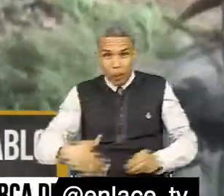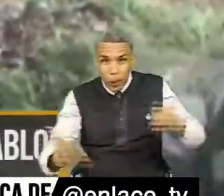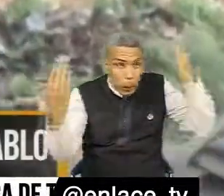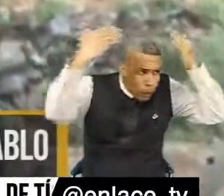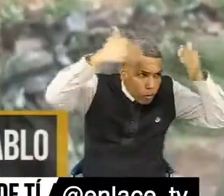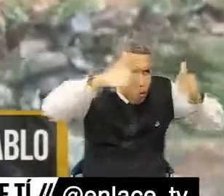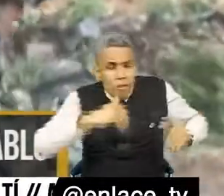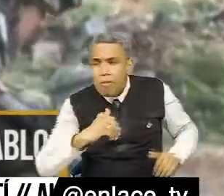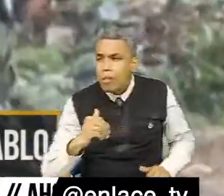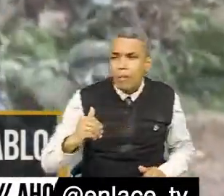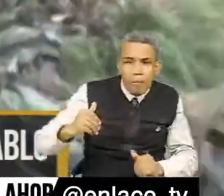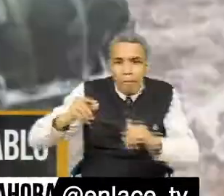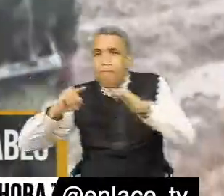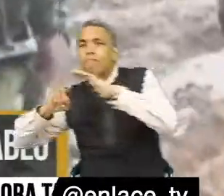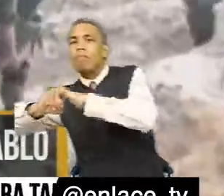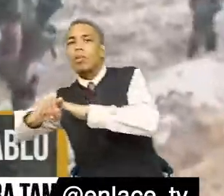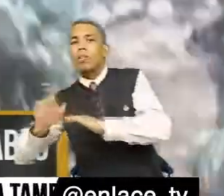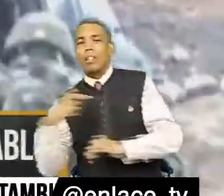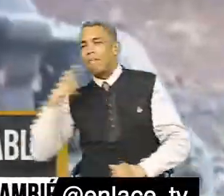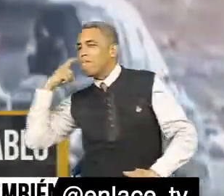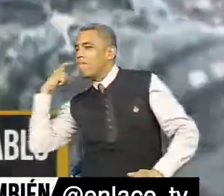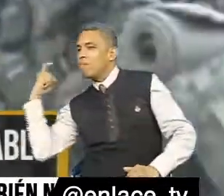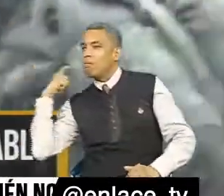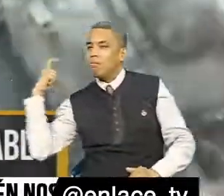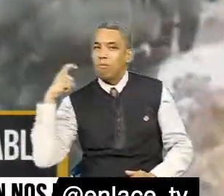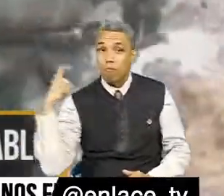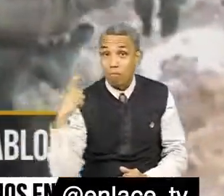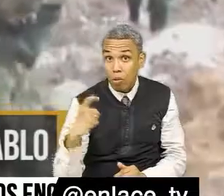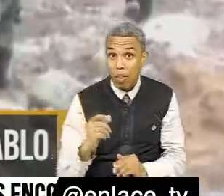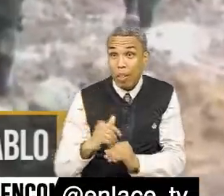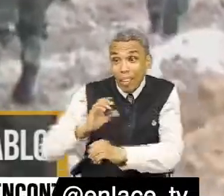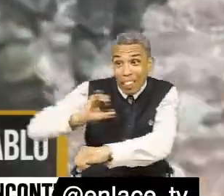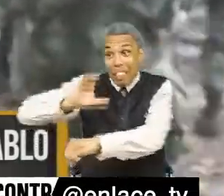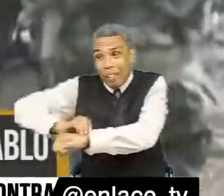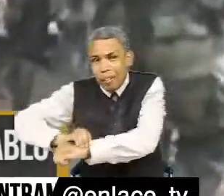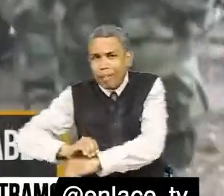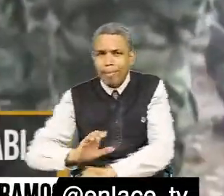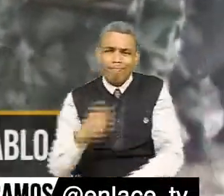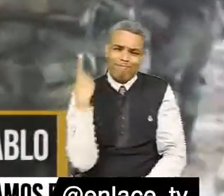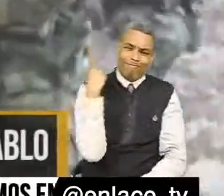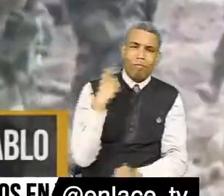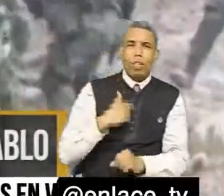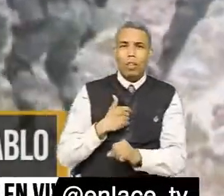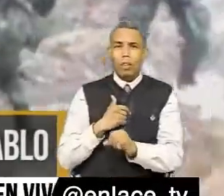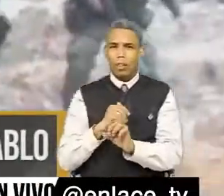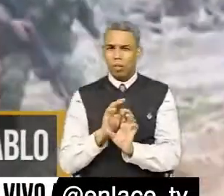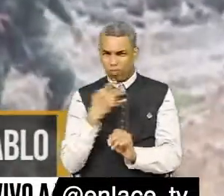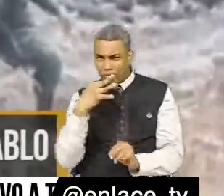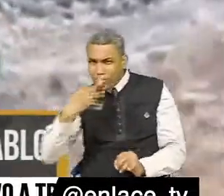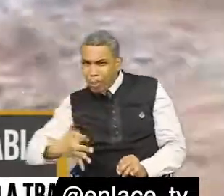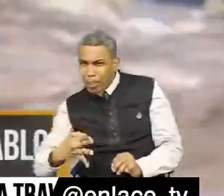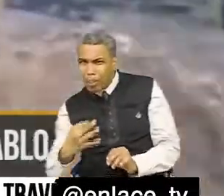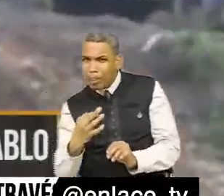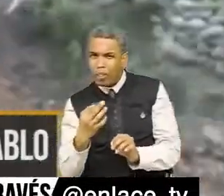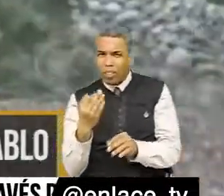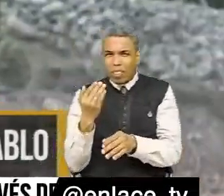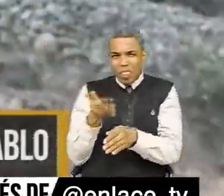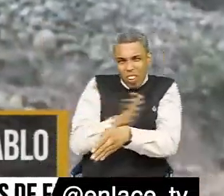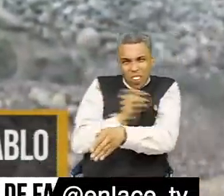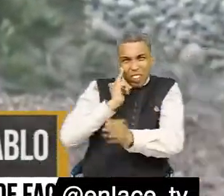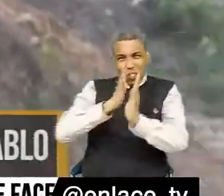de la ley que hace presencia en el sur de bolívar aún no se ha confirmado si la persona muerta sería un civil o un integrante del frente